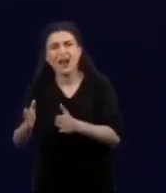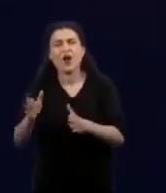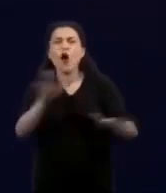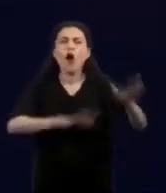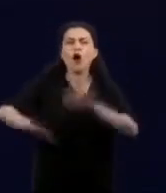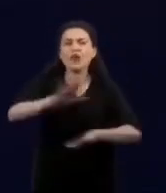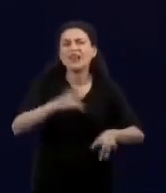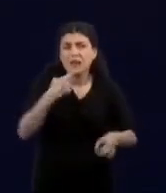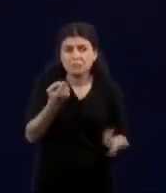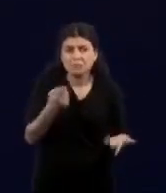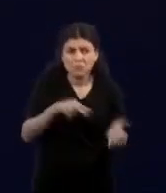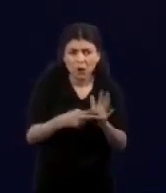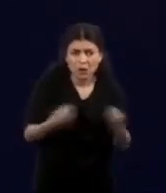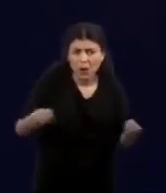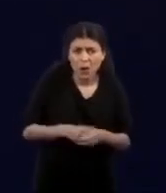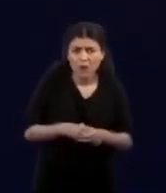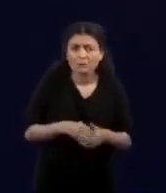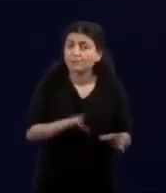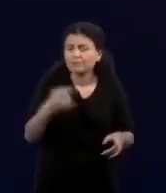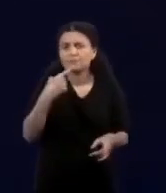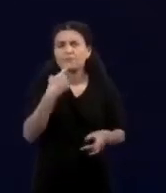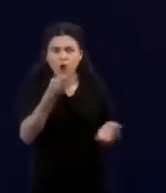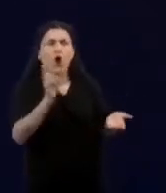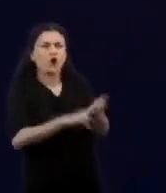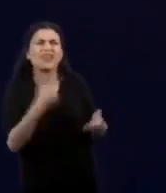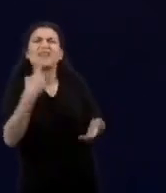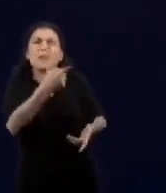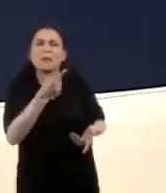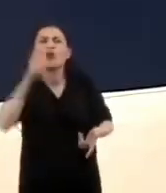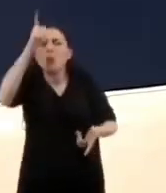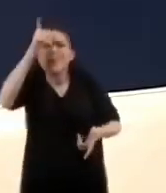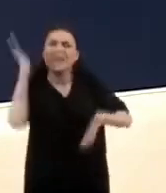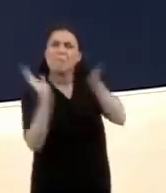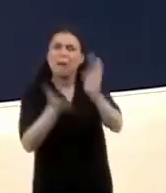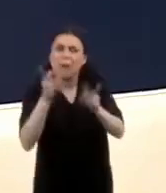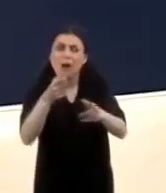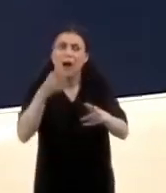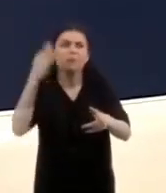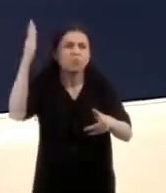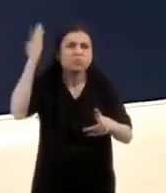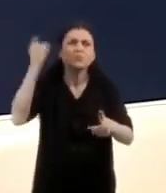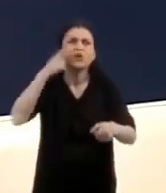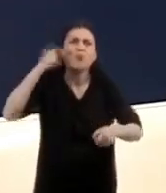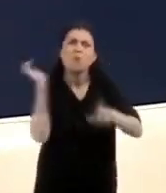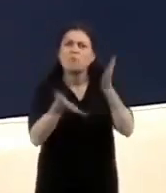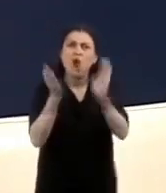¿Y cuál es el problema? Porque hay golpes. Vayamos al punto. Yo recibo el golpe. Sí.